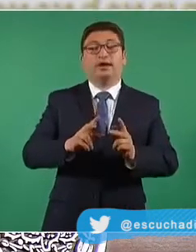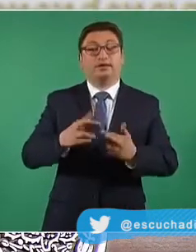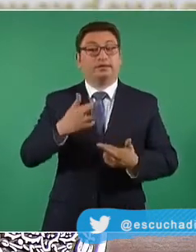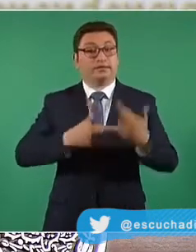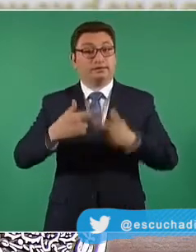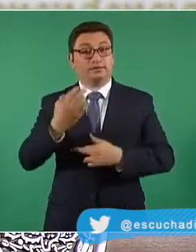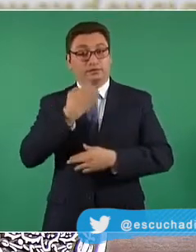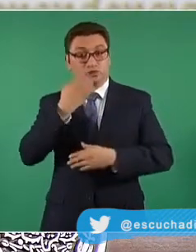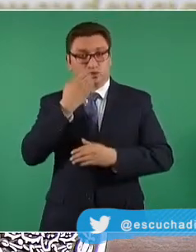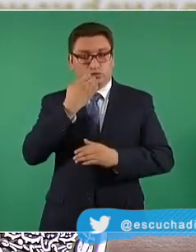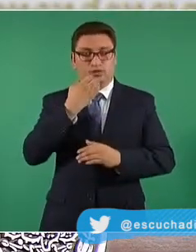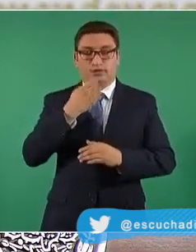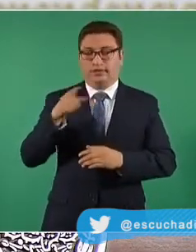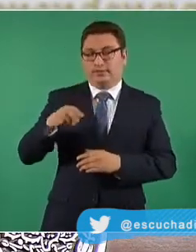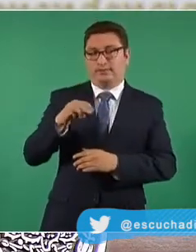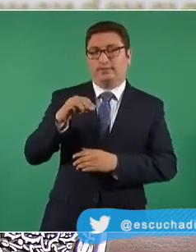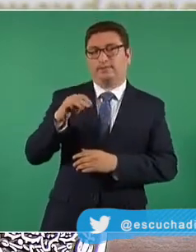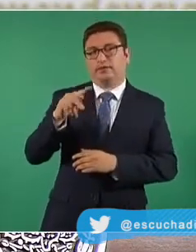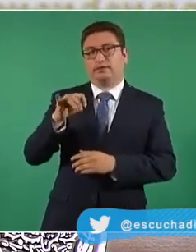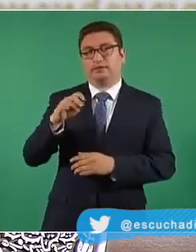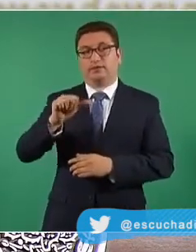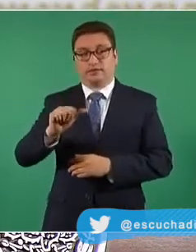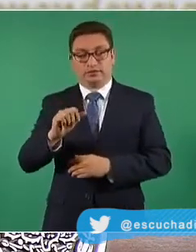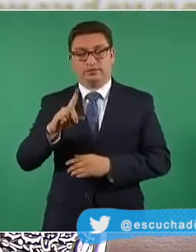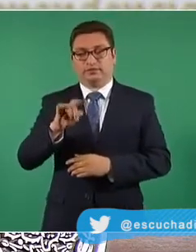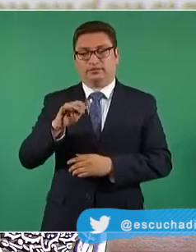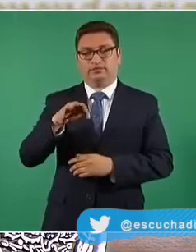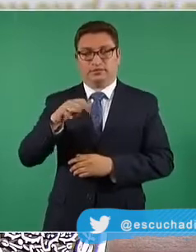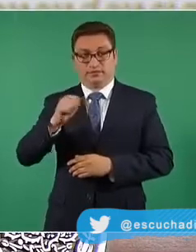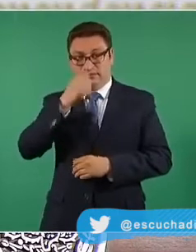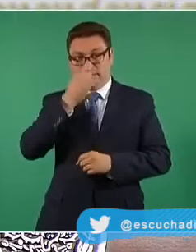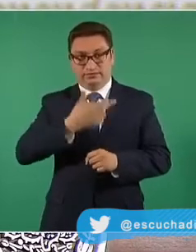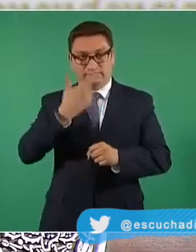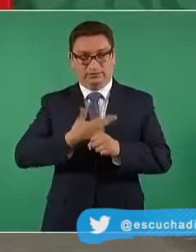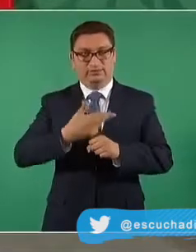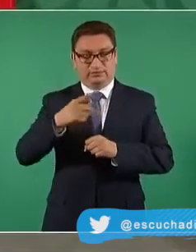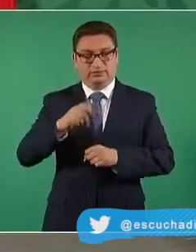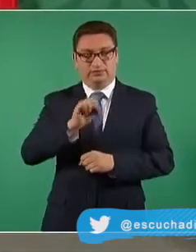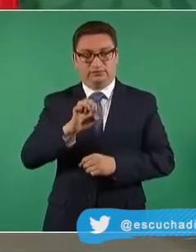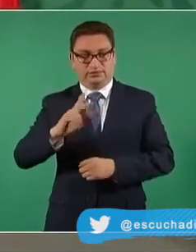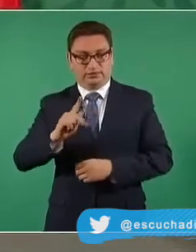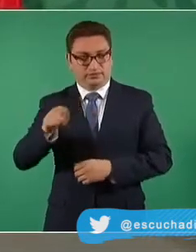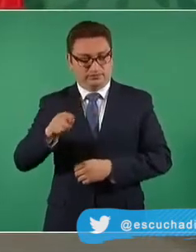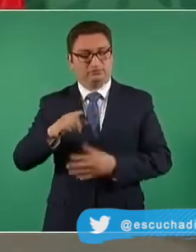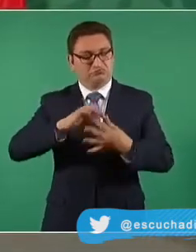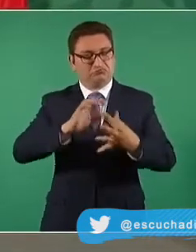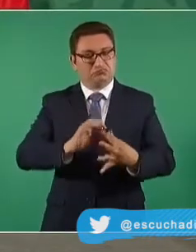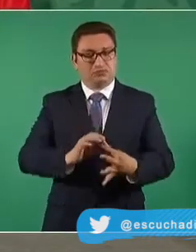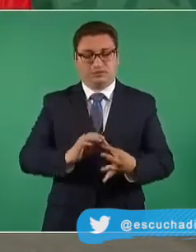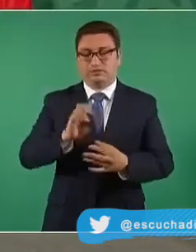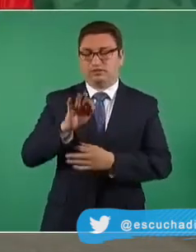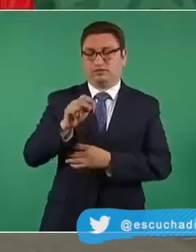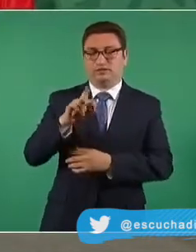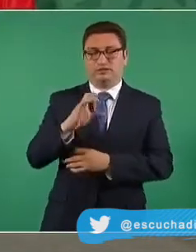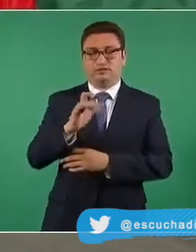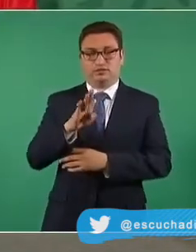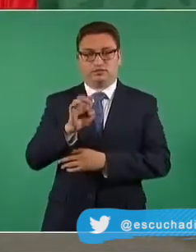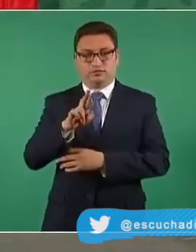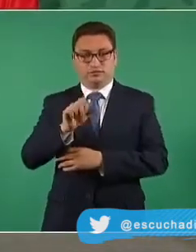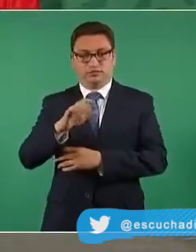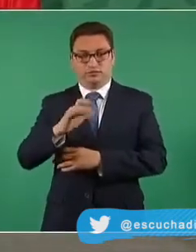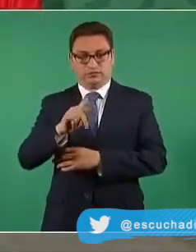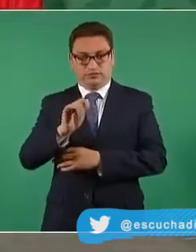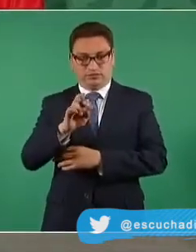siglas UNICEF, Fernando Carrera, participó informando a la población que el regreso a clases es un desafío mundial. El cierre